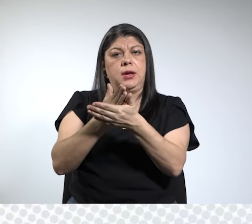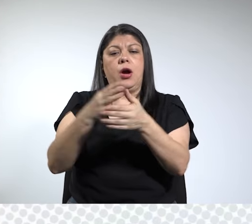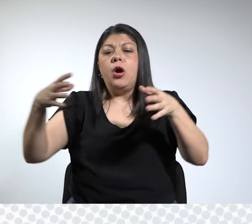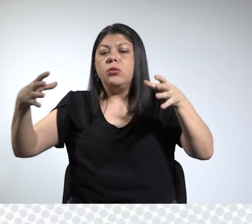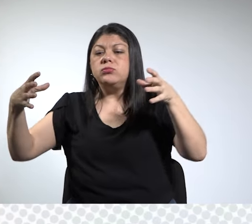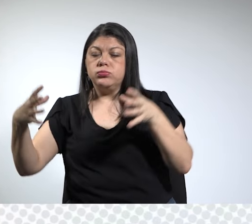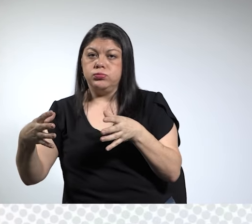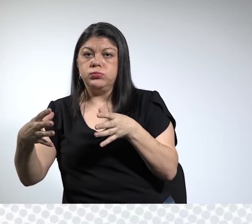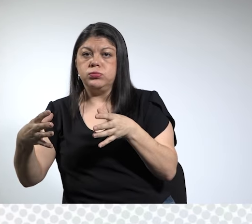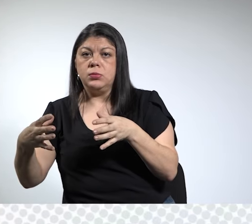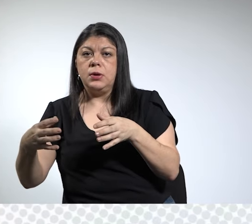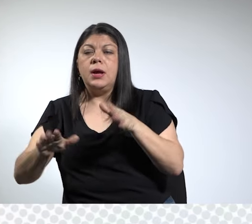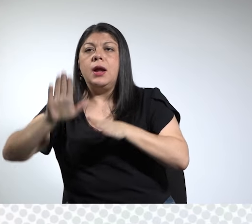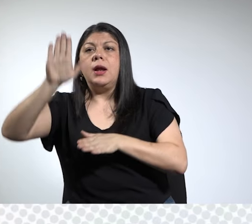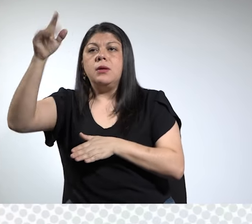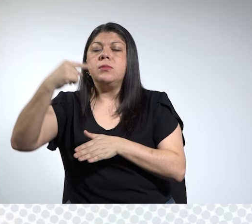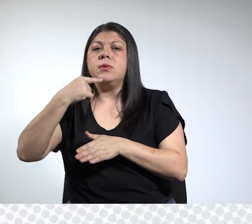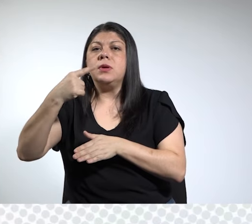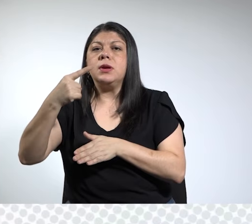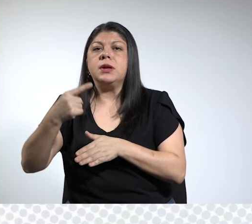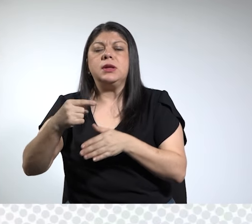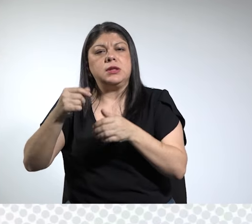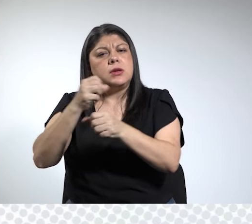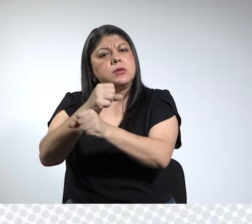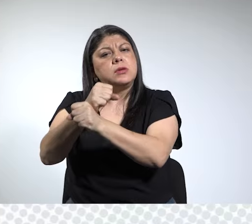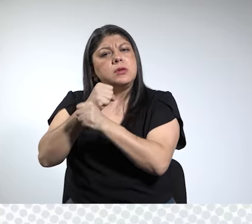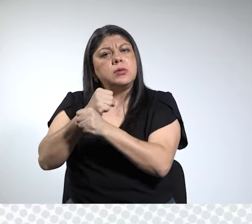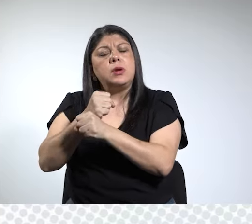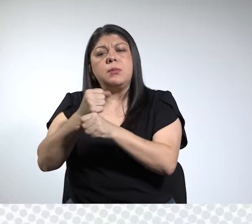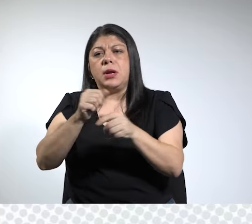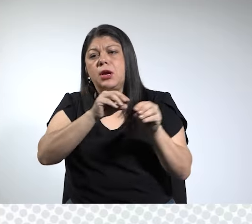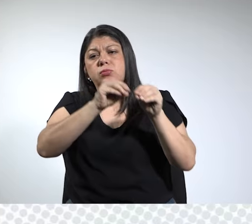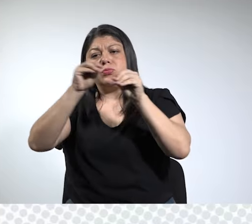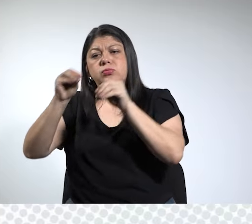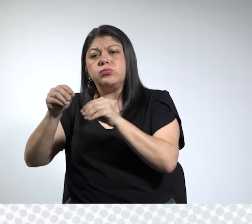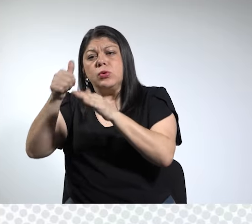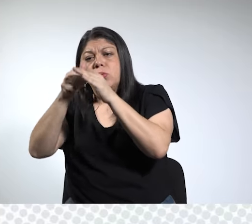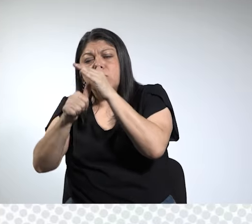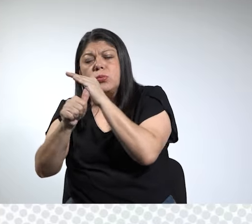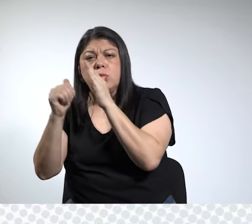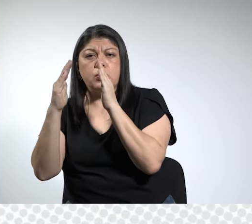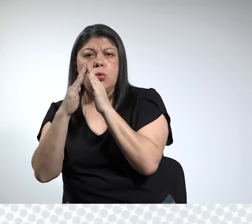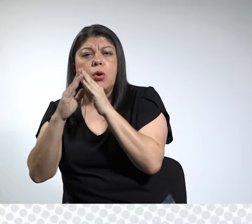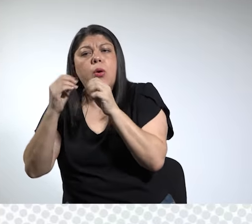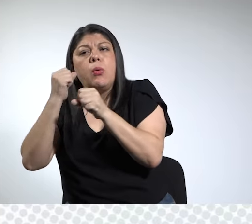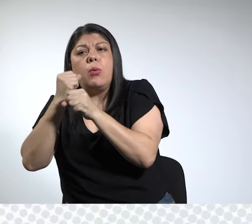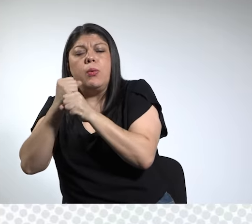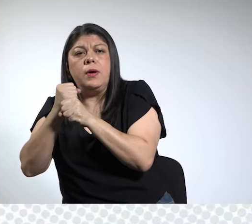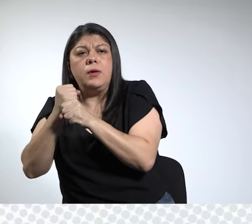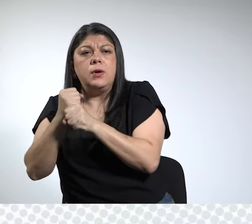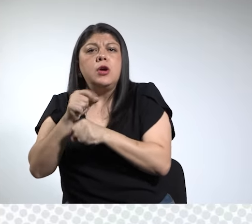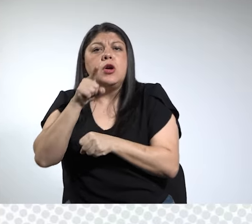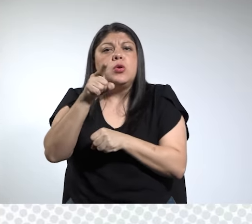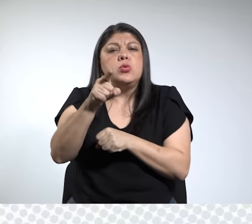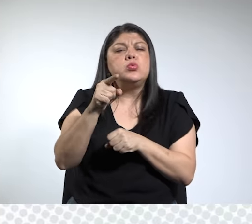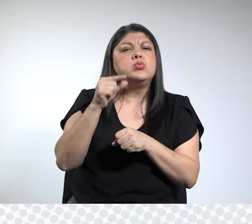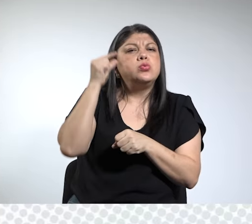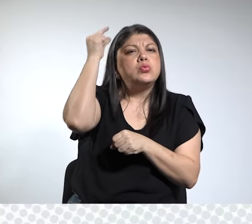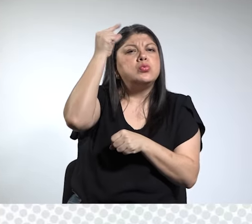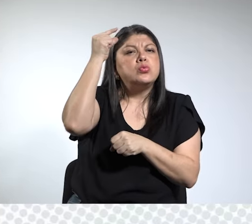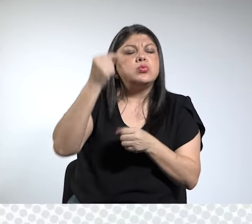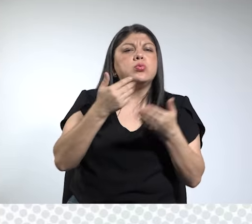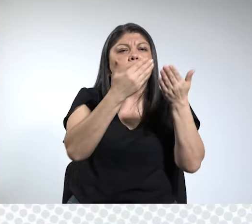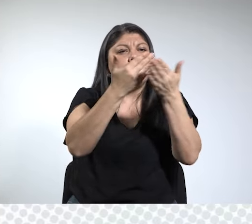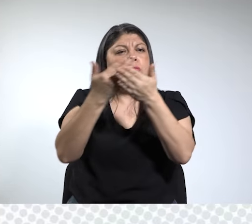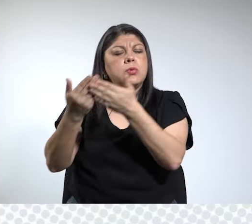detenerla y aquellos que levantan la voz por hacerla segura para quienes migran por temas, por ejemplo, de refugio o laborales. ¿Cuál será la